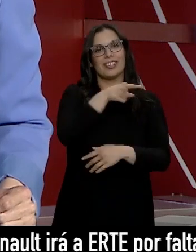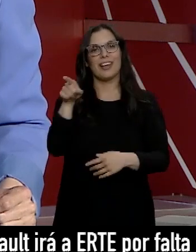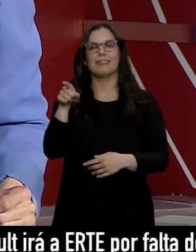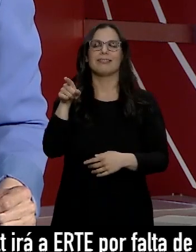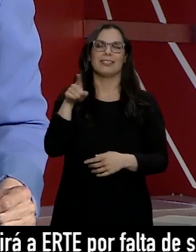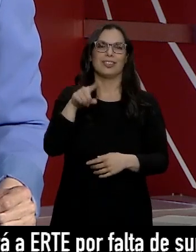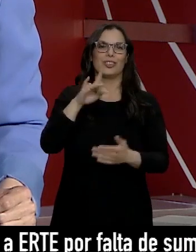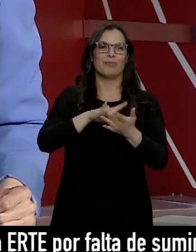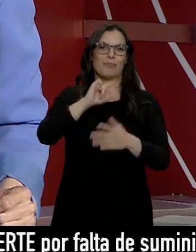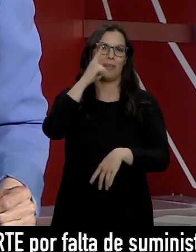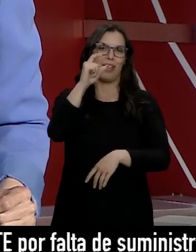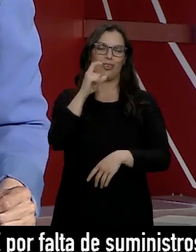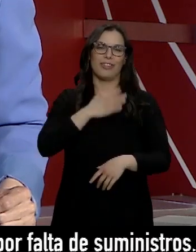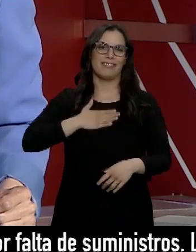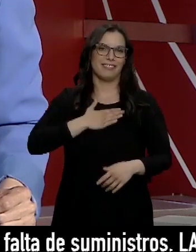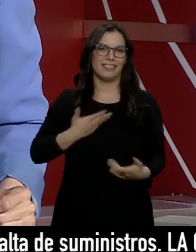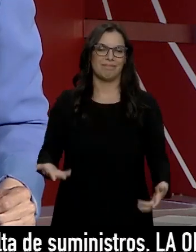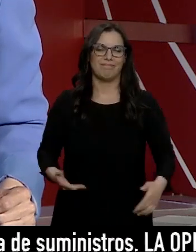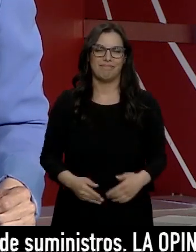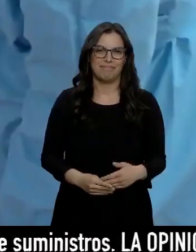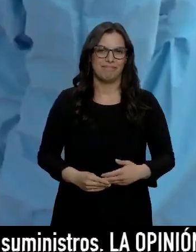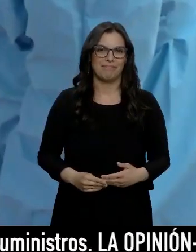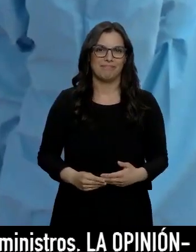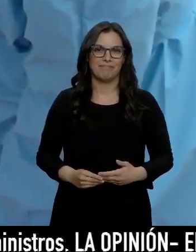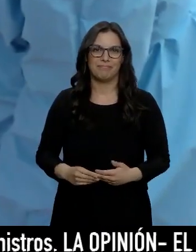recibido la primera dosis muy satisfechos.